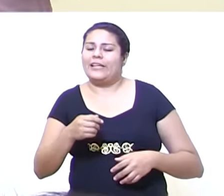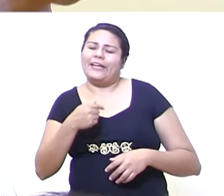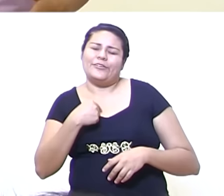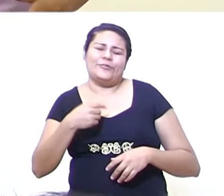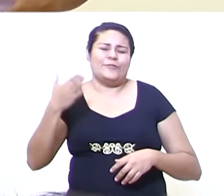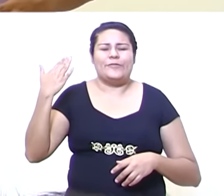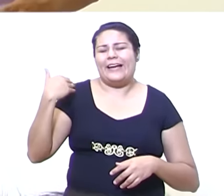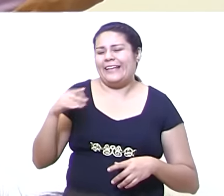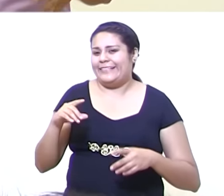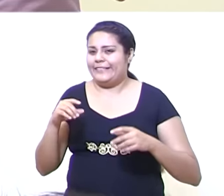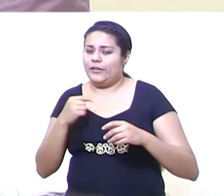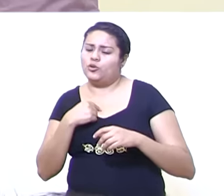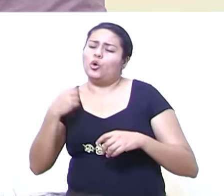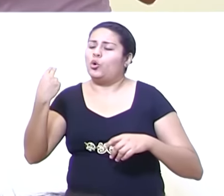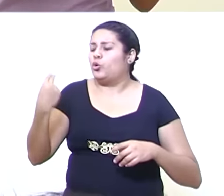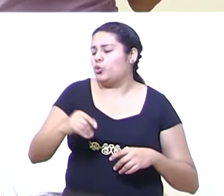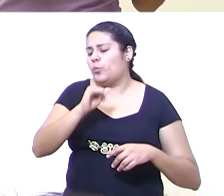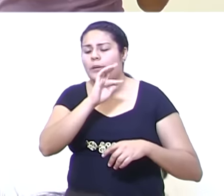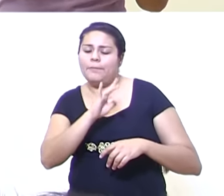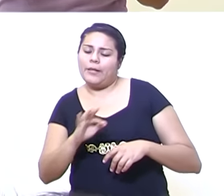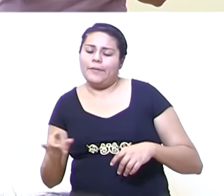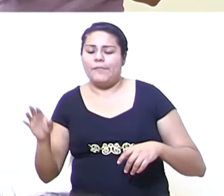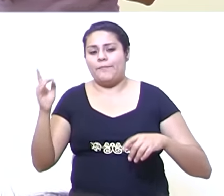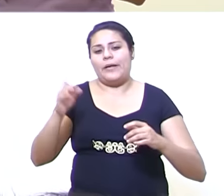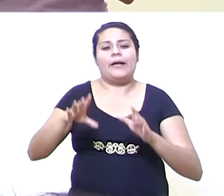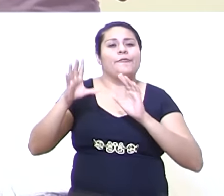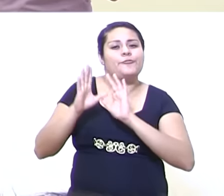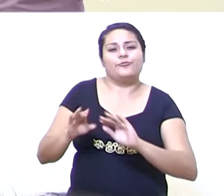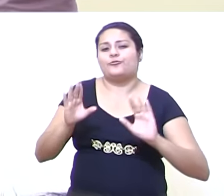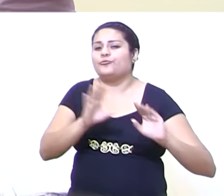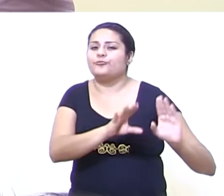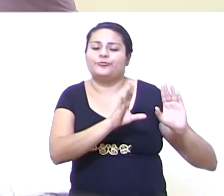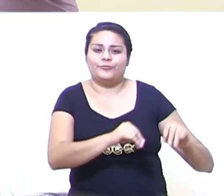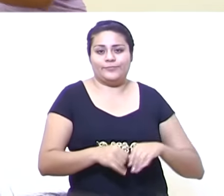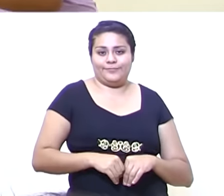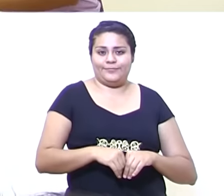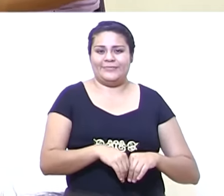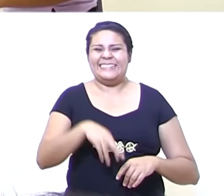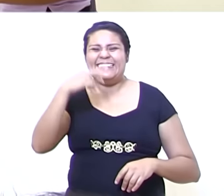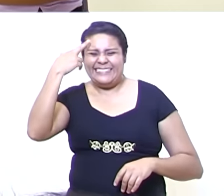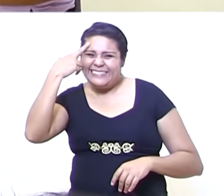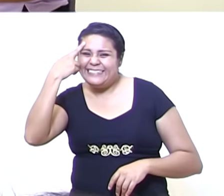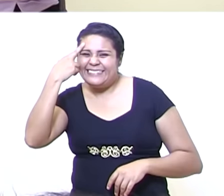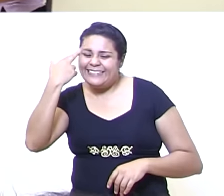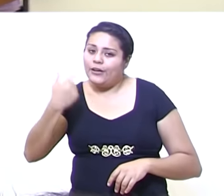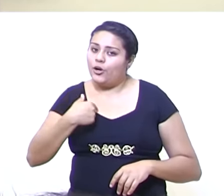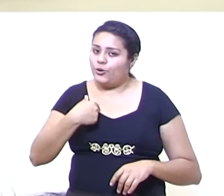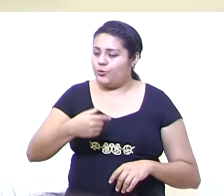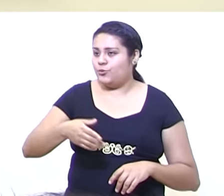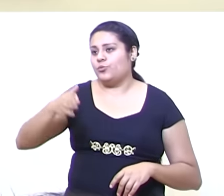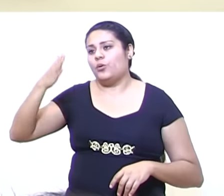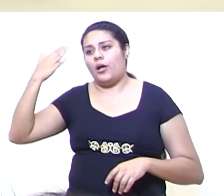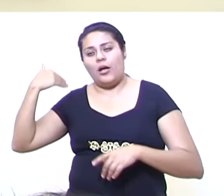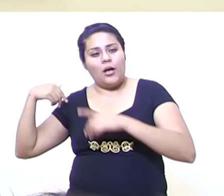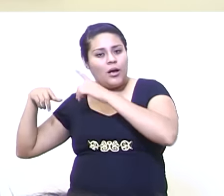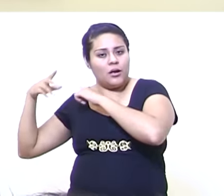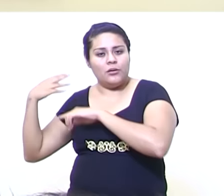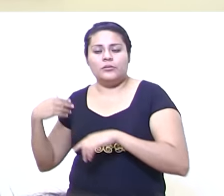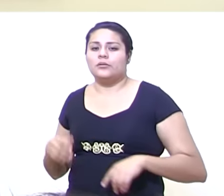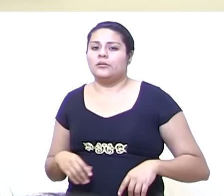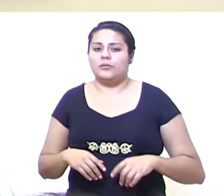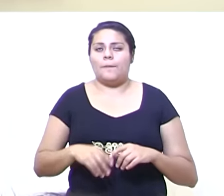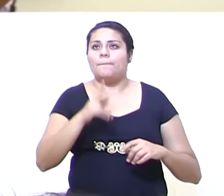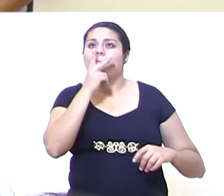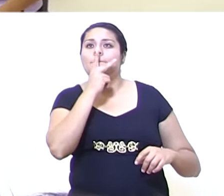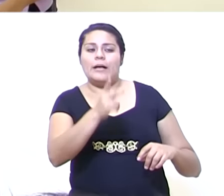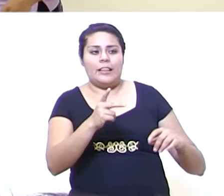presentaba y hacía el recuento de las sesiones anteriores, te comentaba que estas palabras y otras se